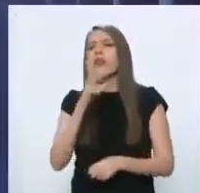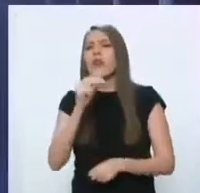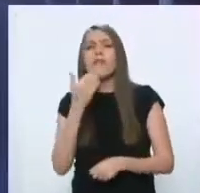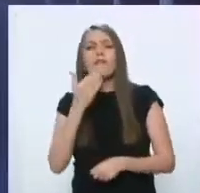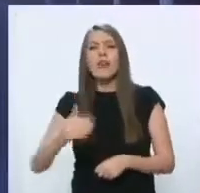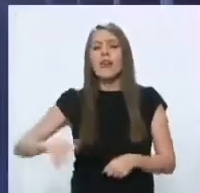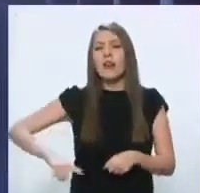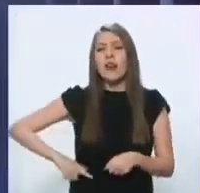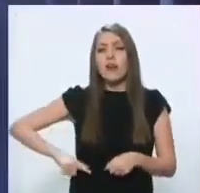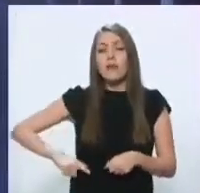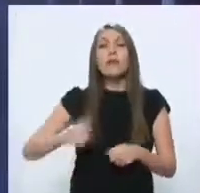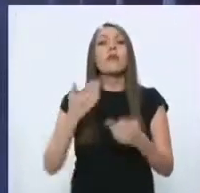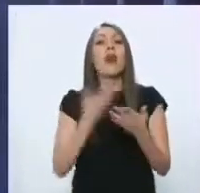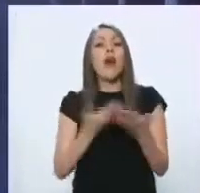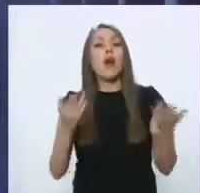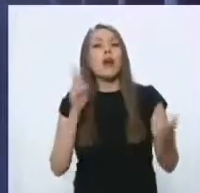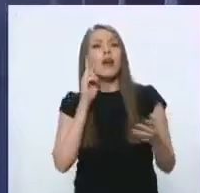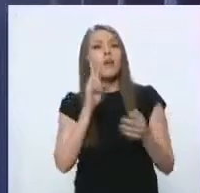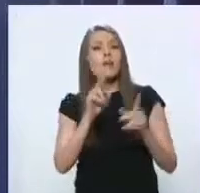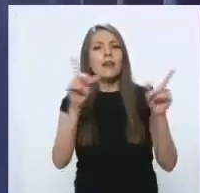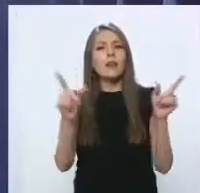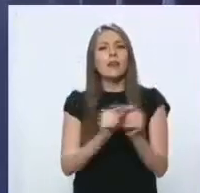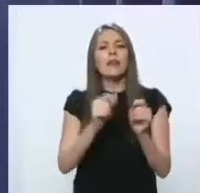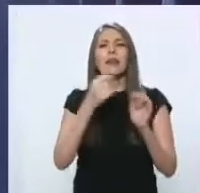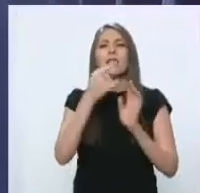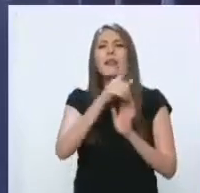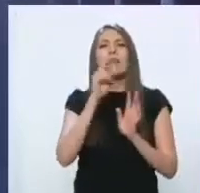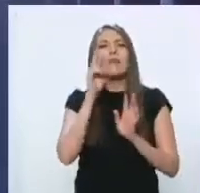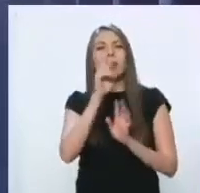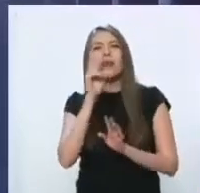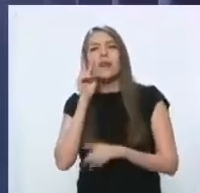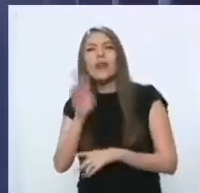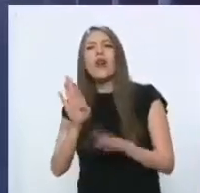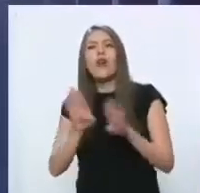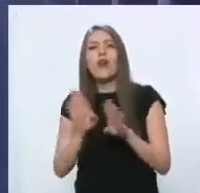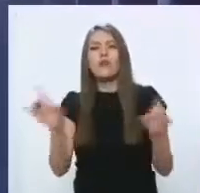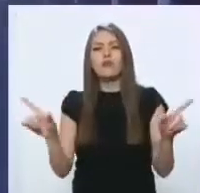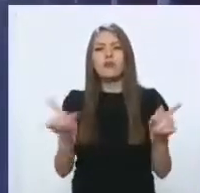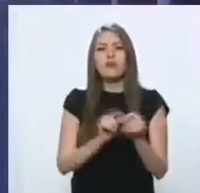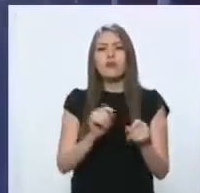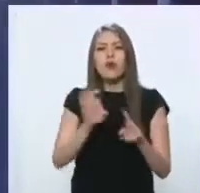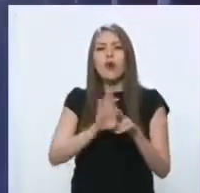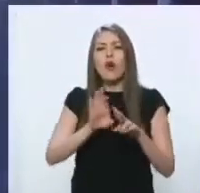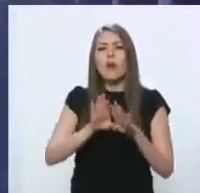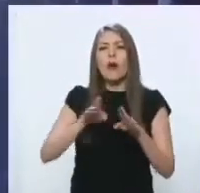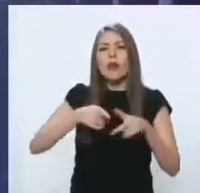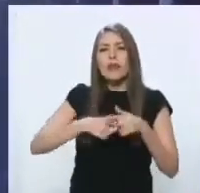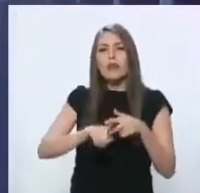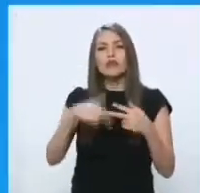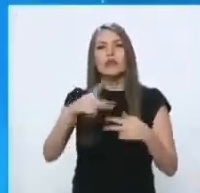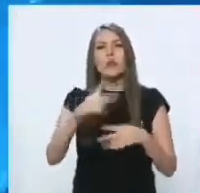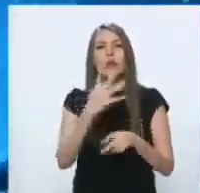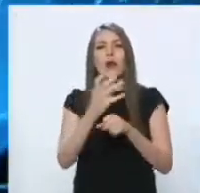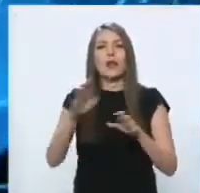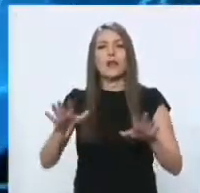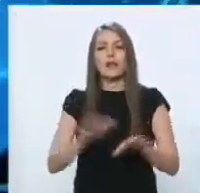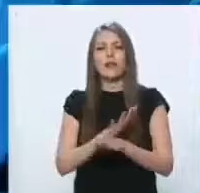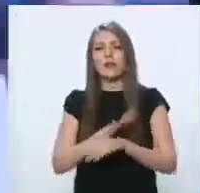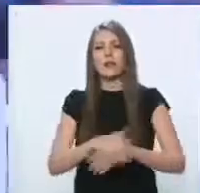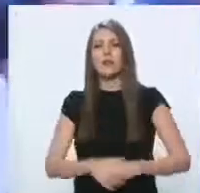en imágenes y sonido un resumen de los momentos que han marcado el inicio de la Cuarta Transformación. Vamos a verlo.